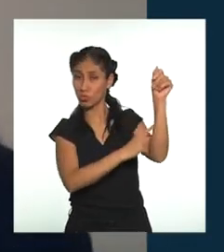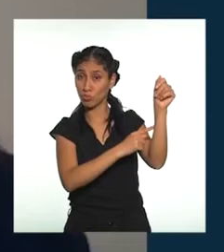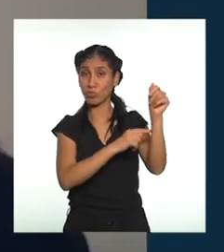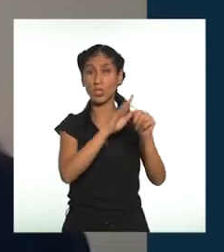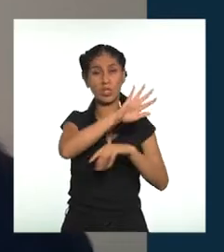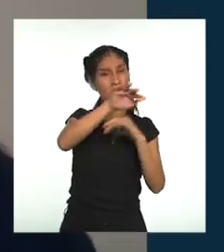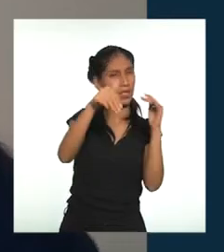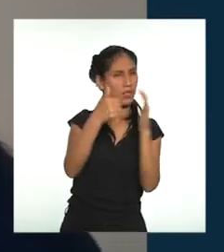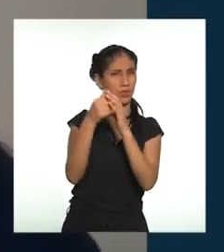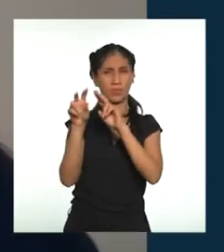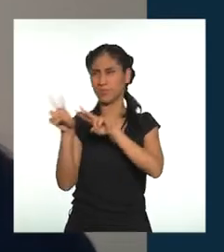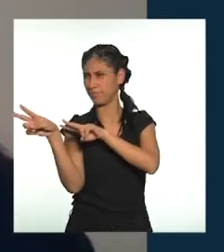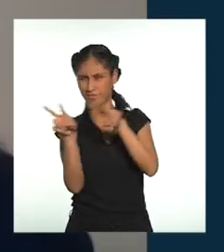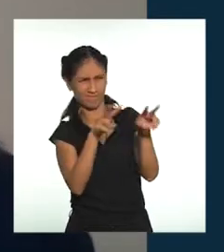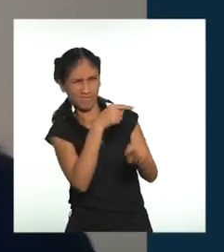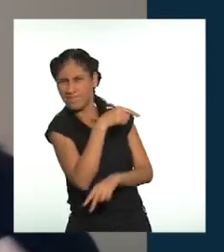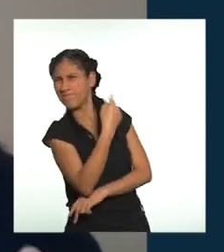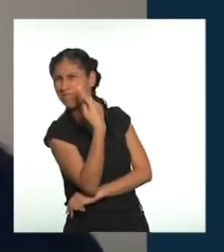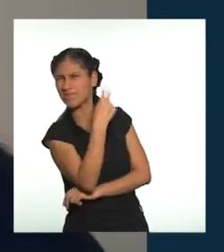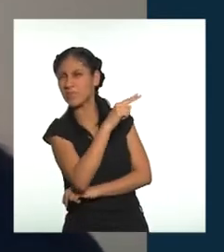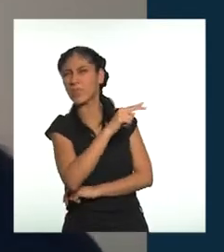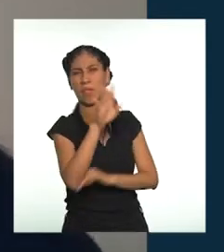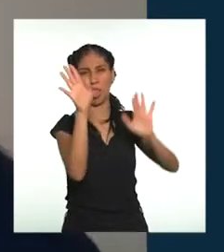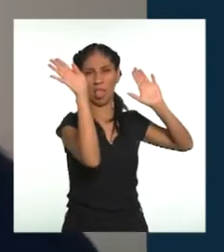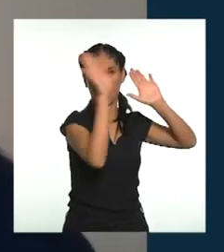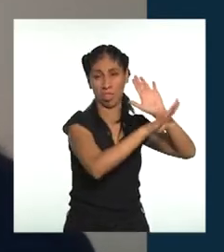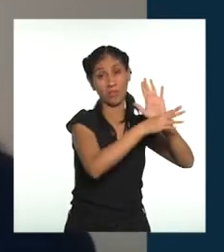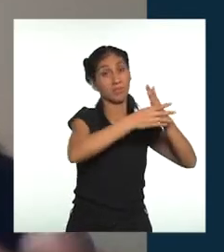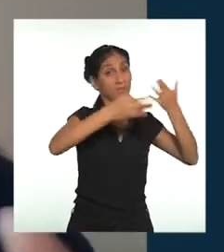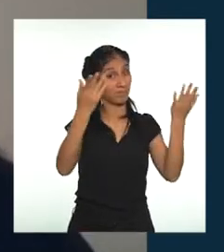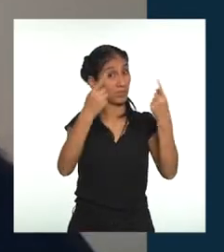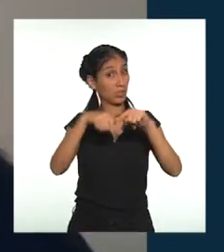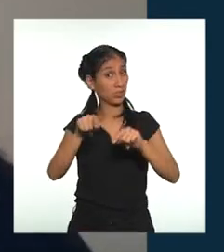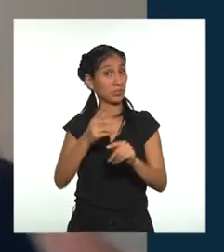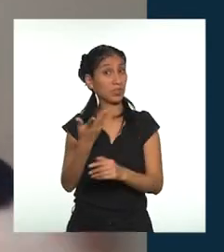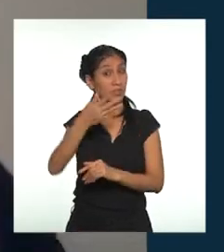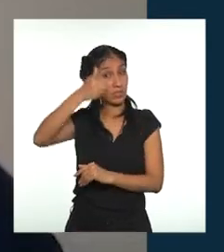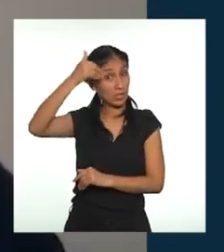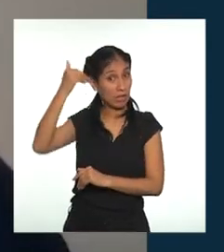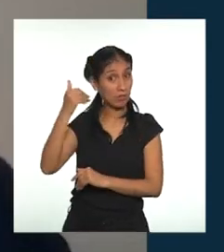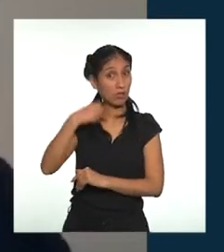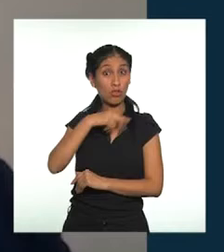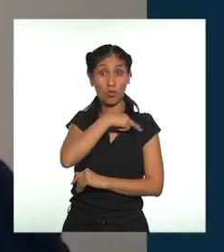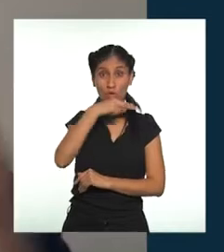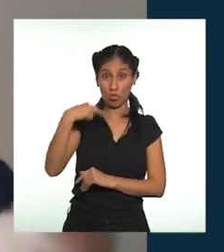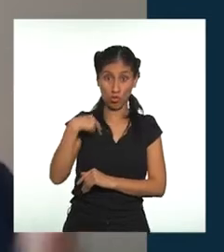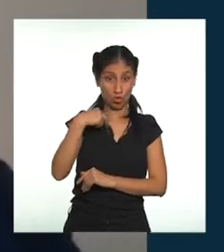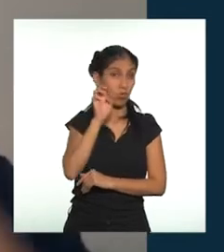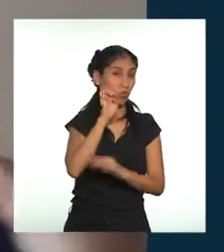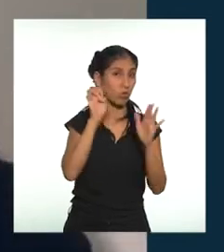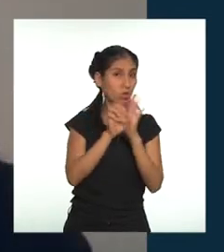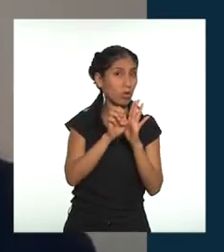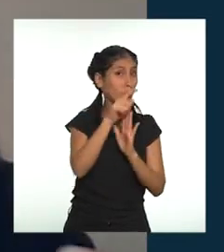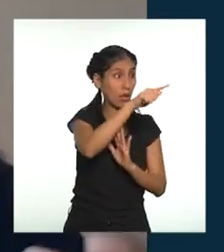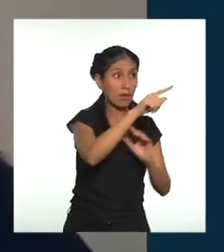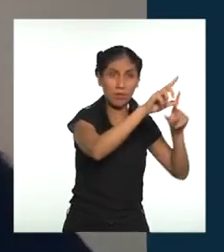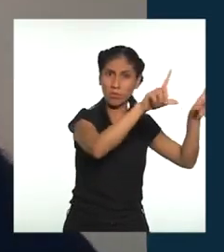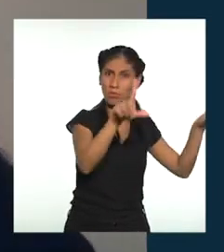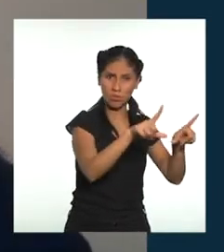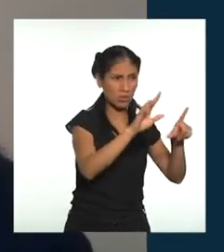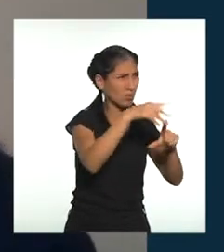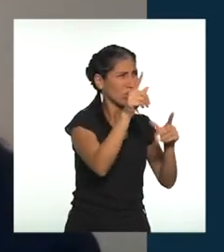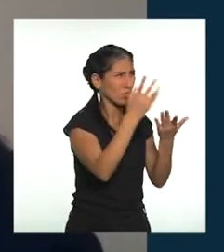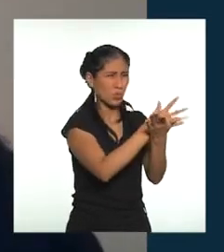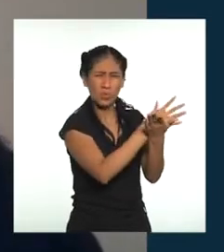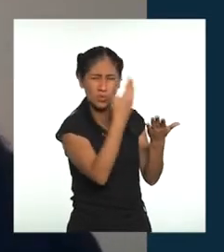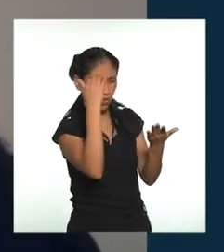por nuestra cosmovisión indígena. Por ello, esos tiempos, si éramos migrantes en las ciudades como es Lima,